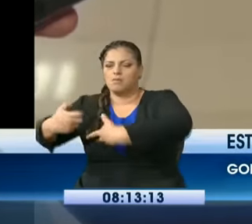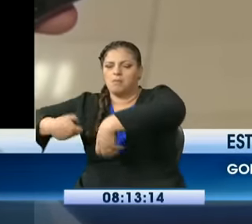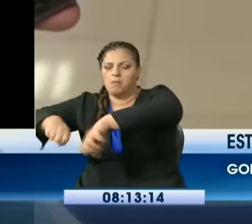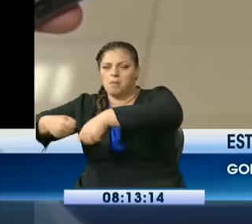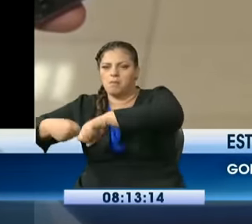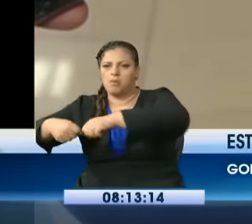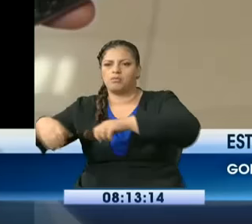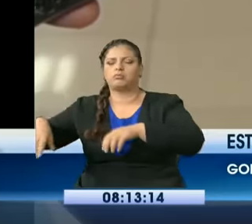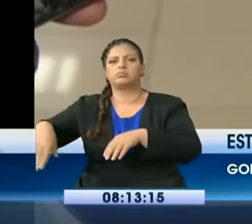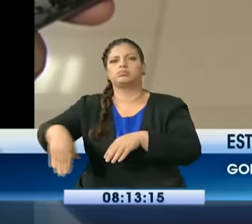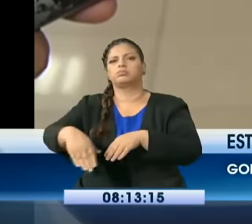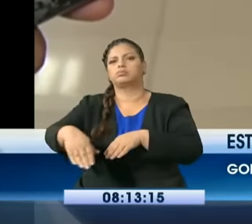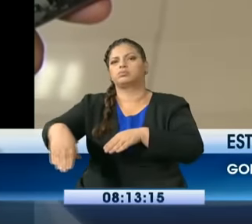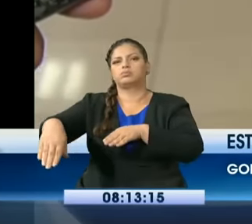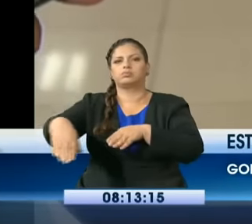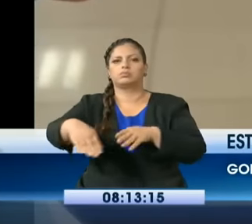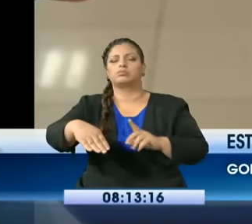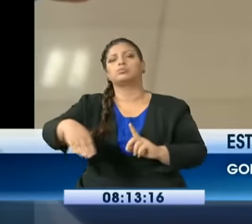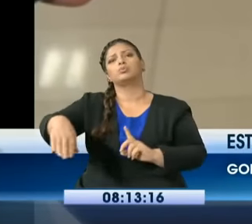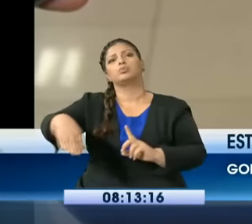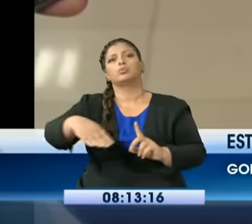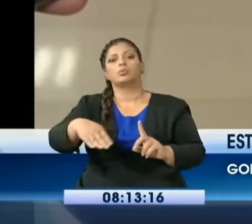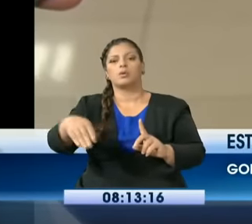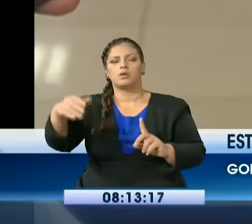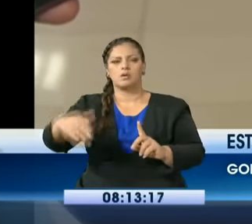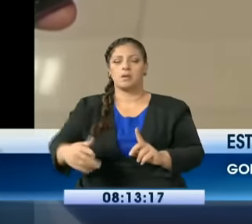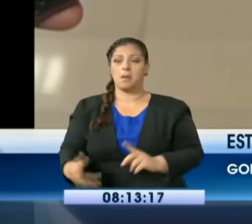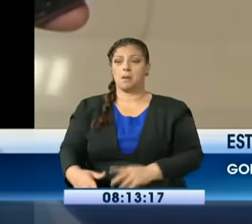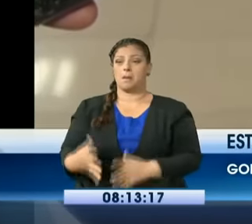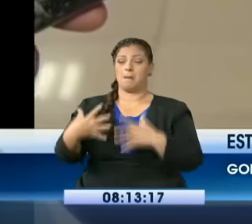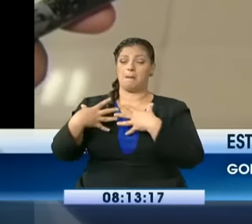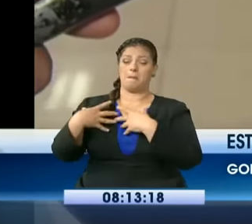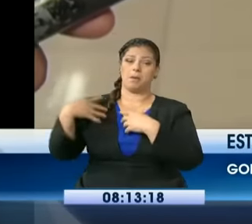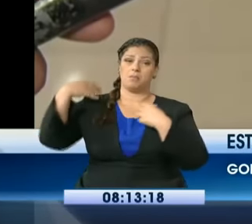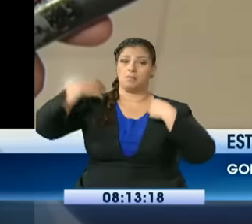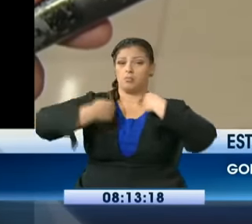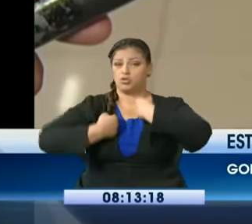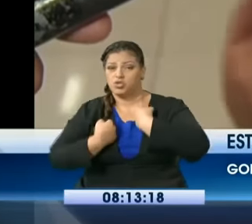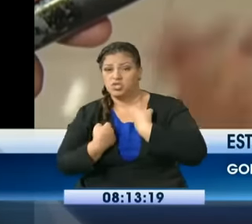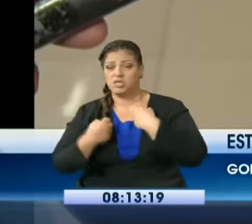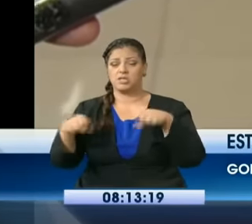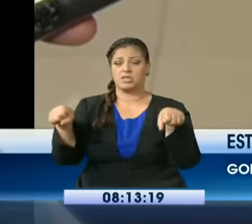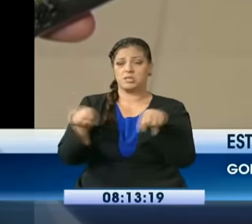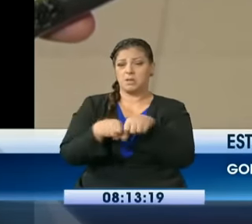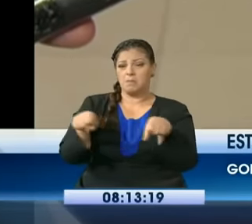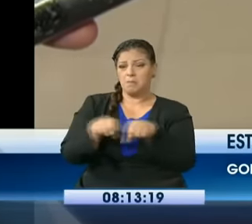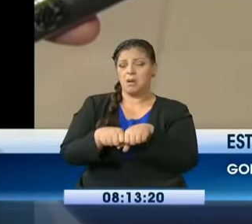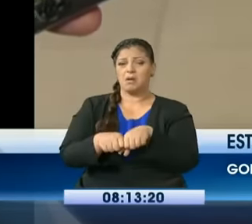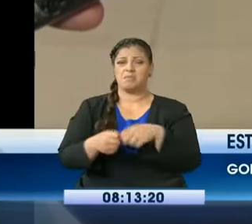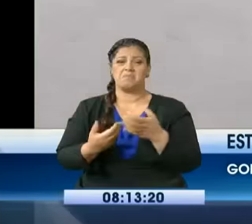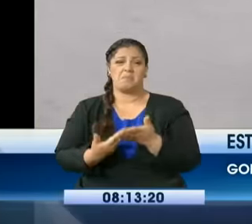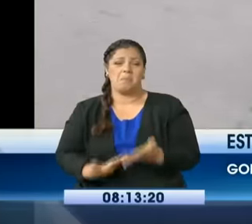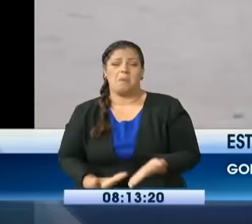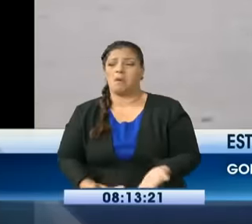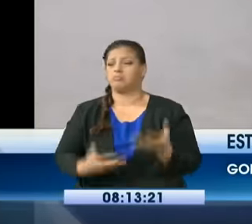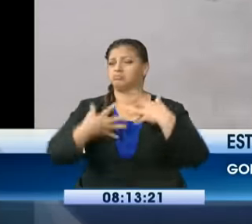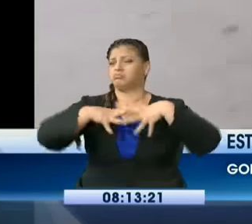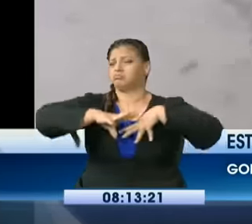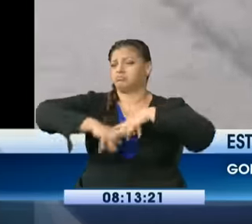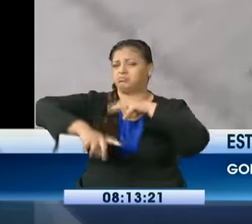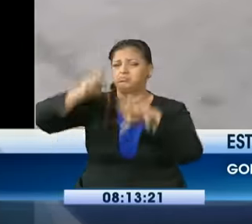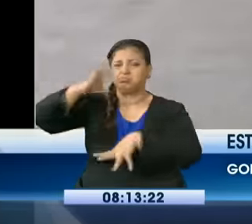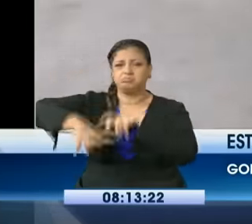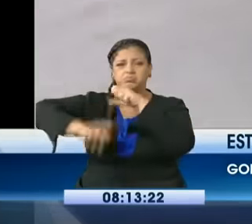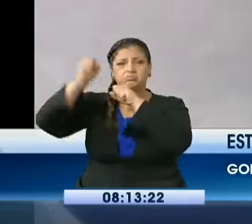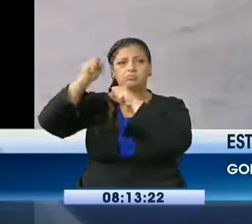zapatos, me quitó los papeles, una plata que tenía que mi mamá me había dado. Esta joven de 18 años, a la que llamaremos Mónica para proteger